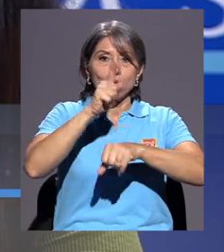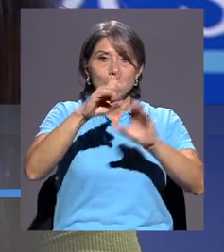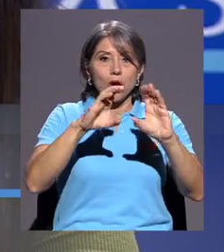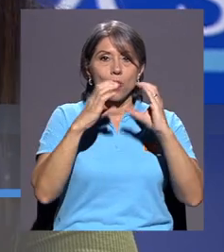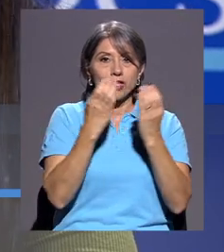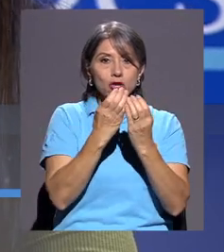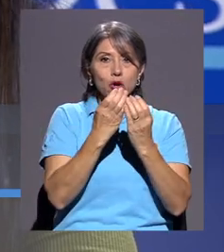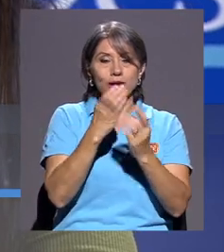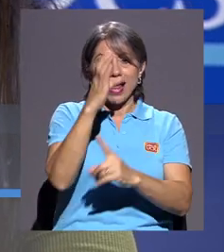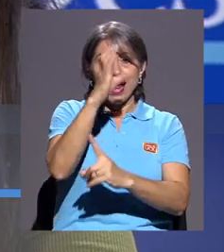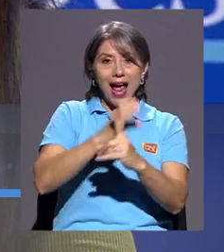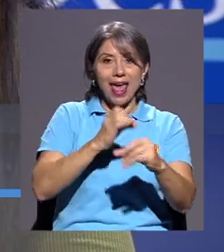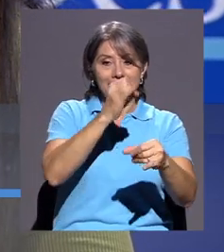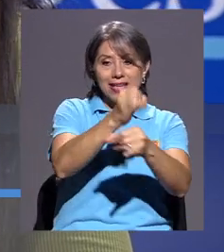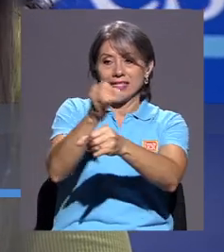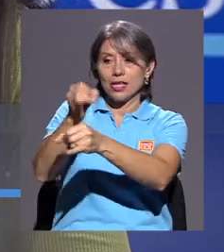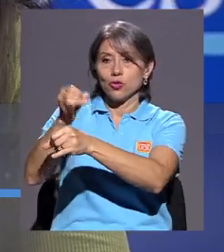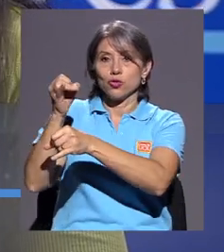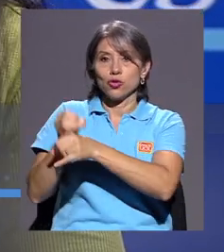institución